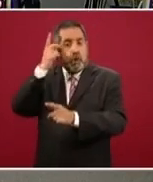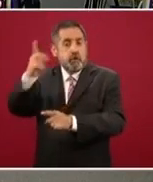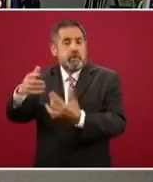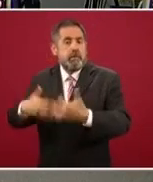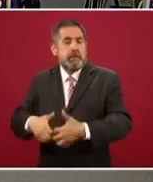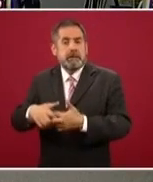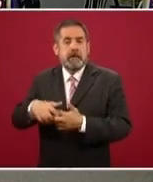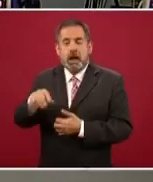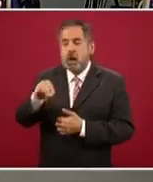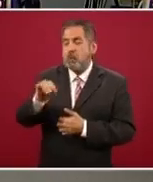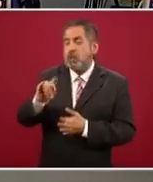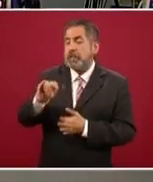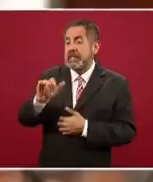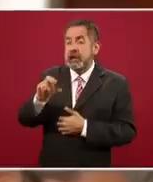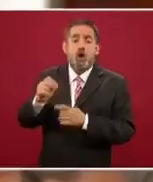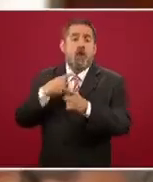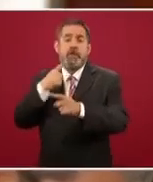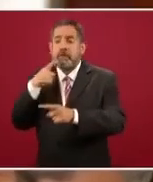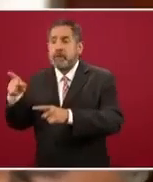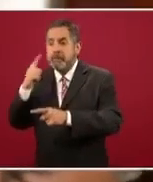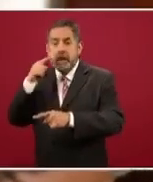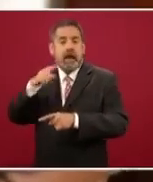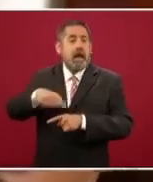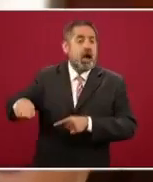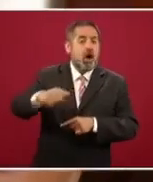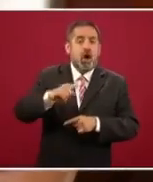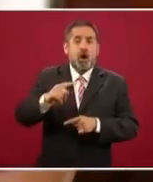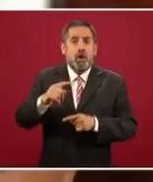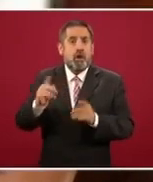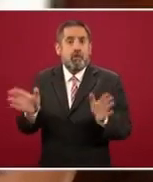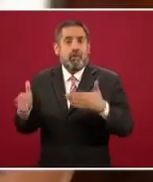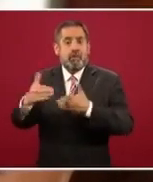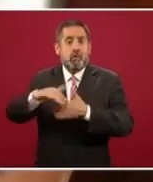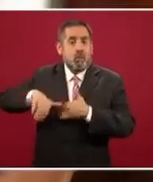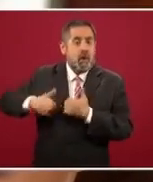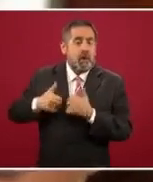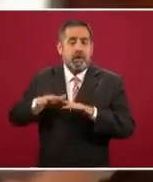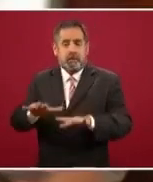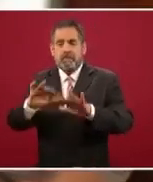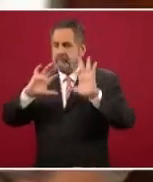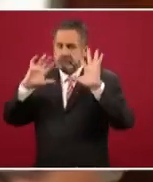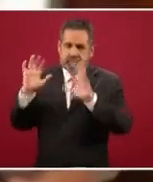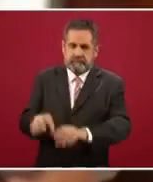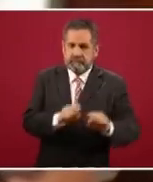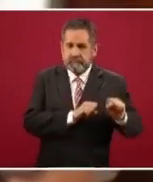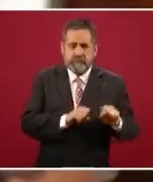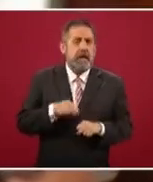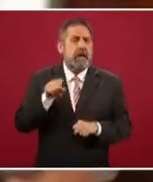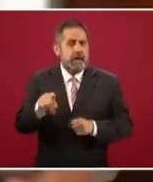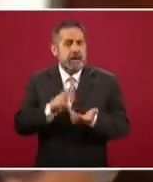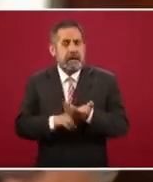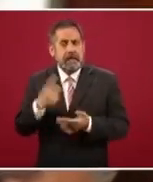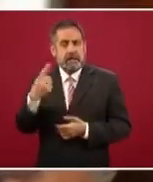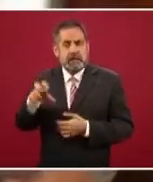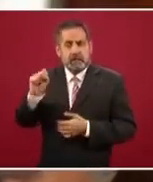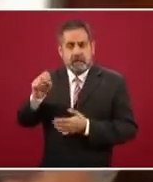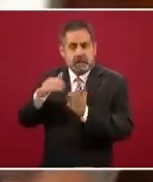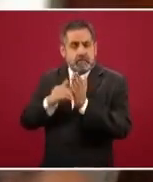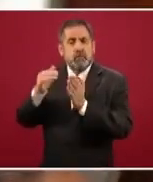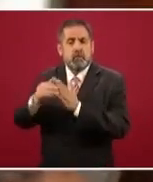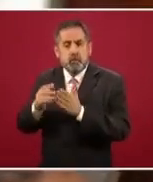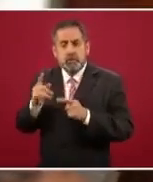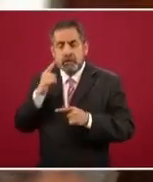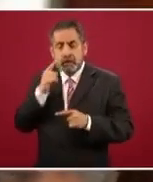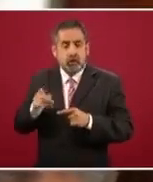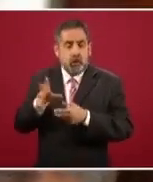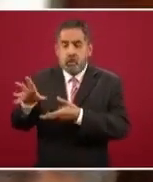defienda judicialmente a los productores para embargar las bodegas que tienen un valor cercano a 160 millones de pesos y generar una